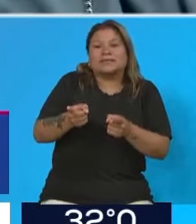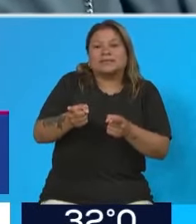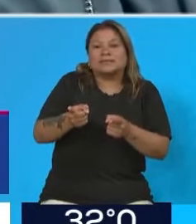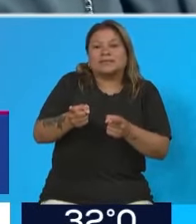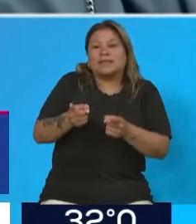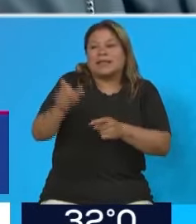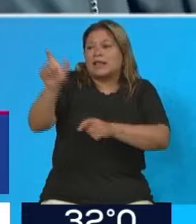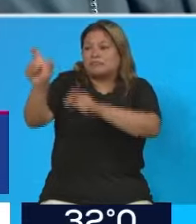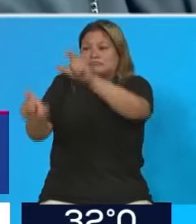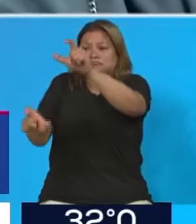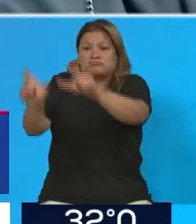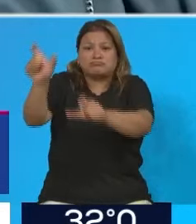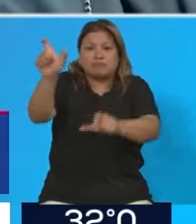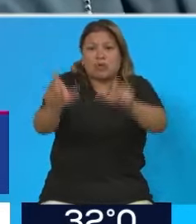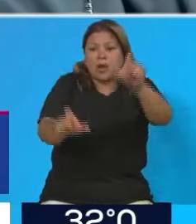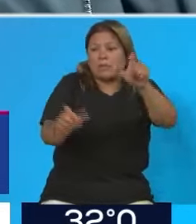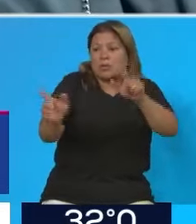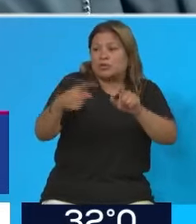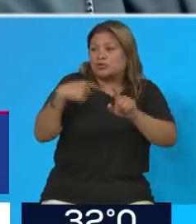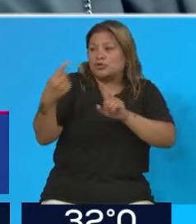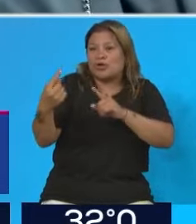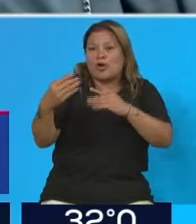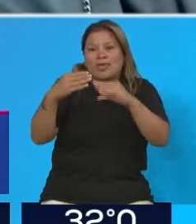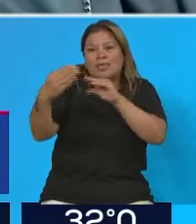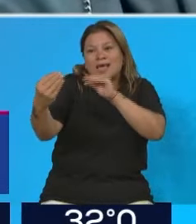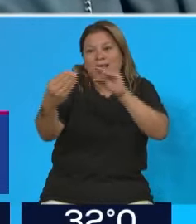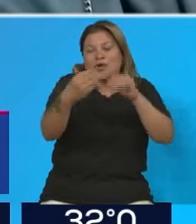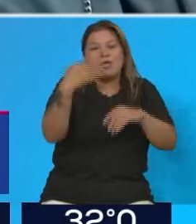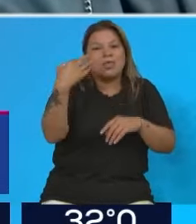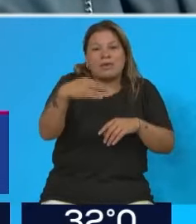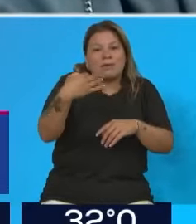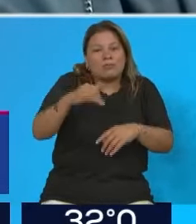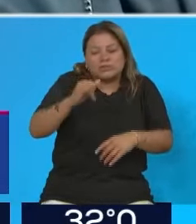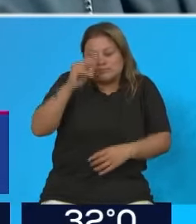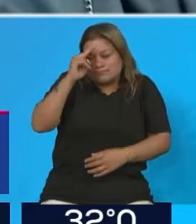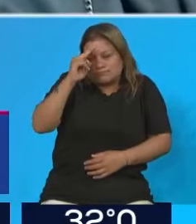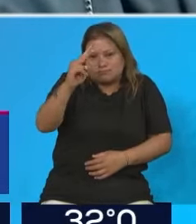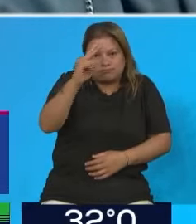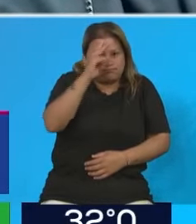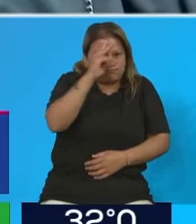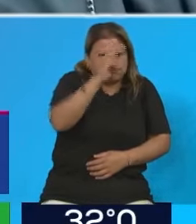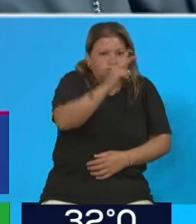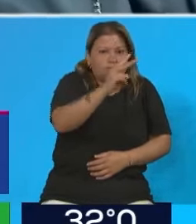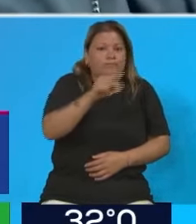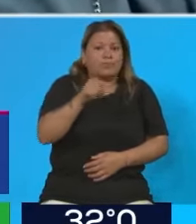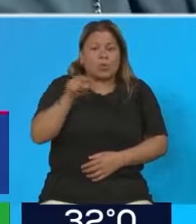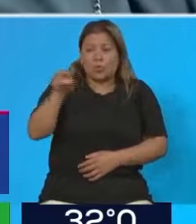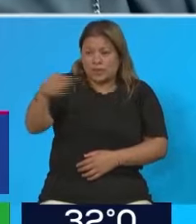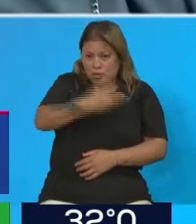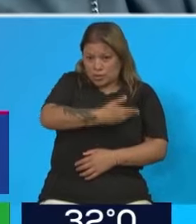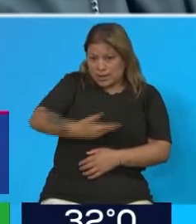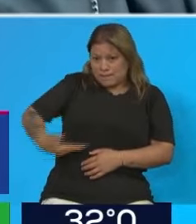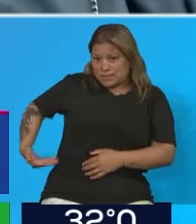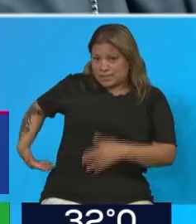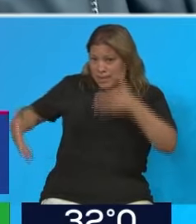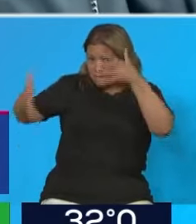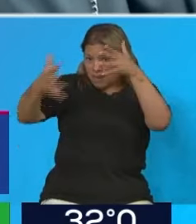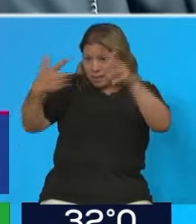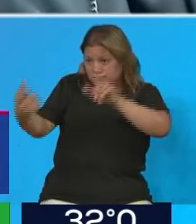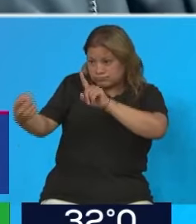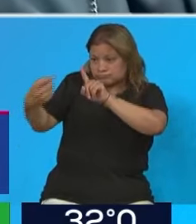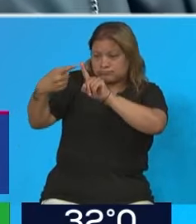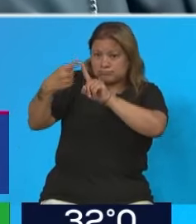todas las personas con las que establecemos el diálogo No usted se ha tomado contacto ya con el presidente Miley a partir de la